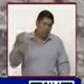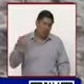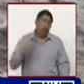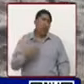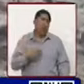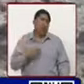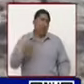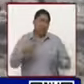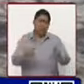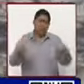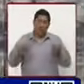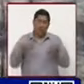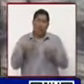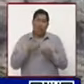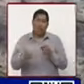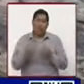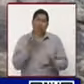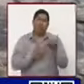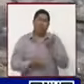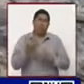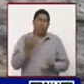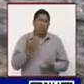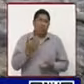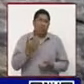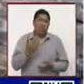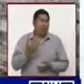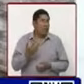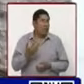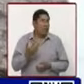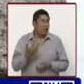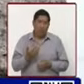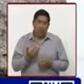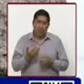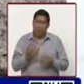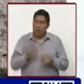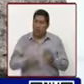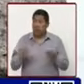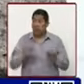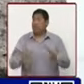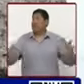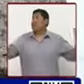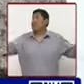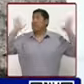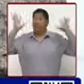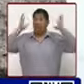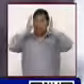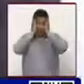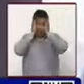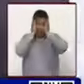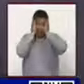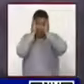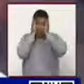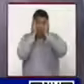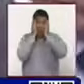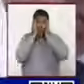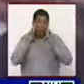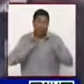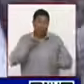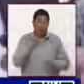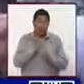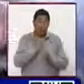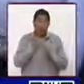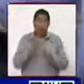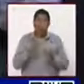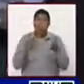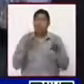quemando? Un chaco, a veces yo voy para el trabajo yo. ¿Y qué fue? ¿Se le salió el control? Le salió el control y yo, sí, eso. Sí, yo soy trabajador del... ¿Cuántas